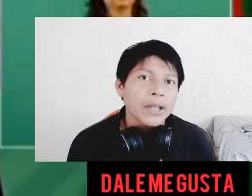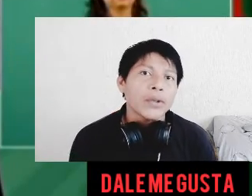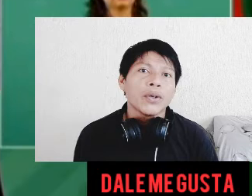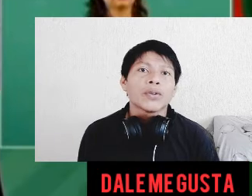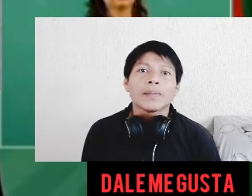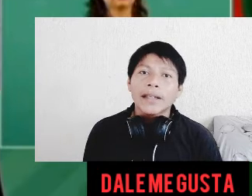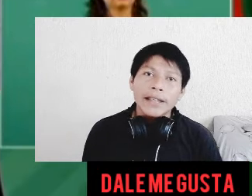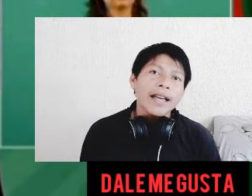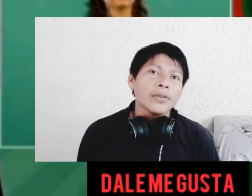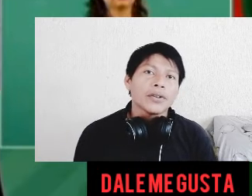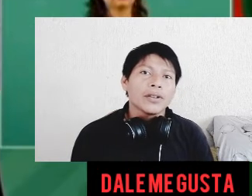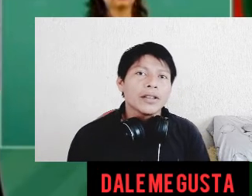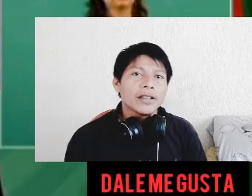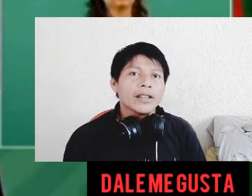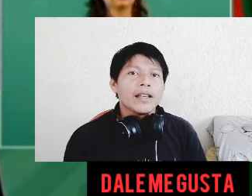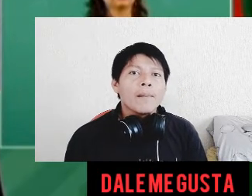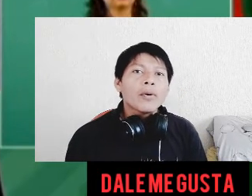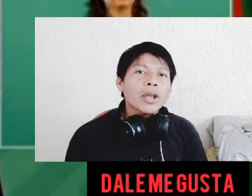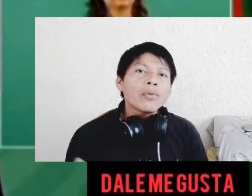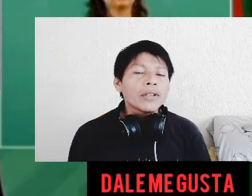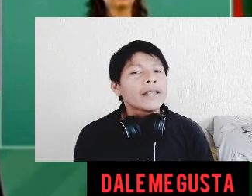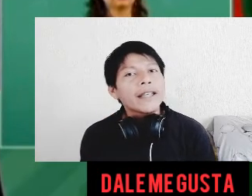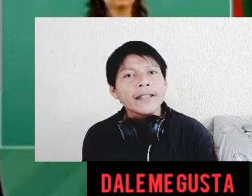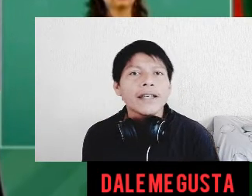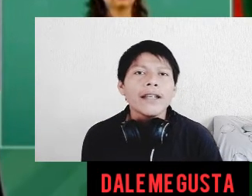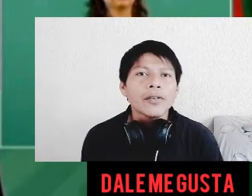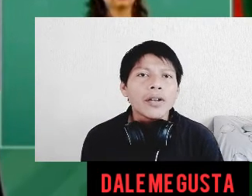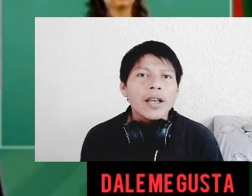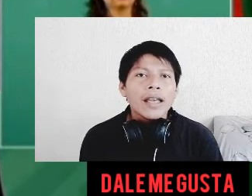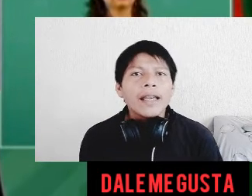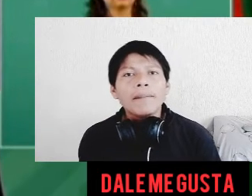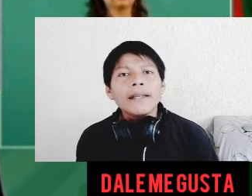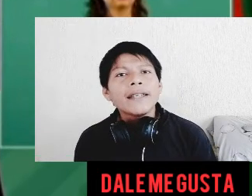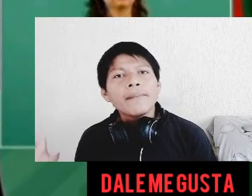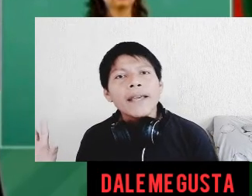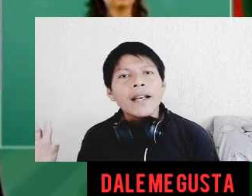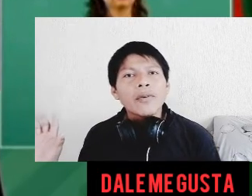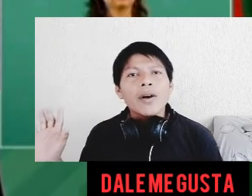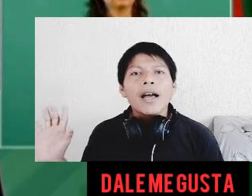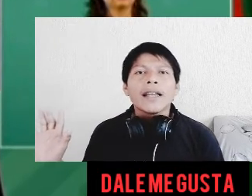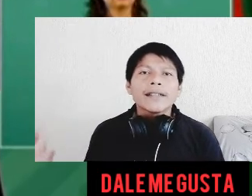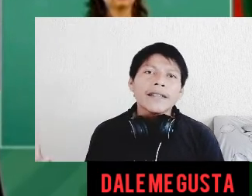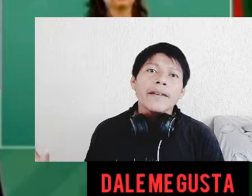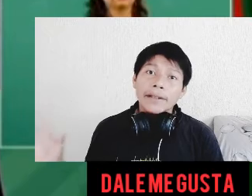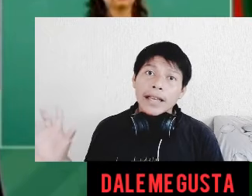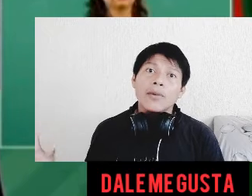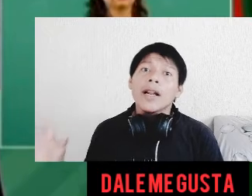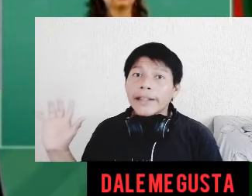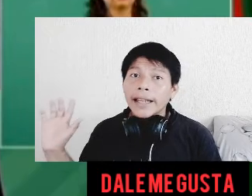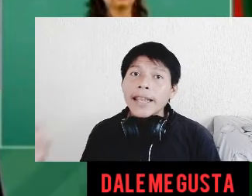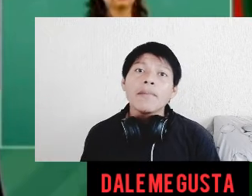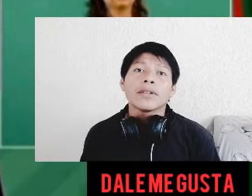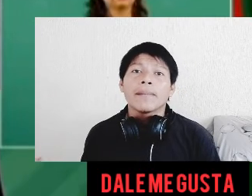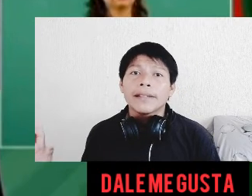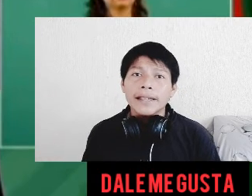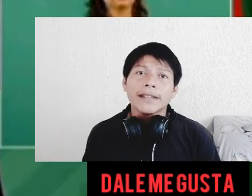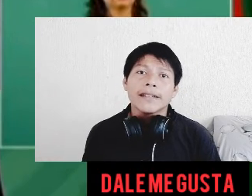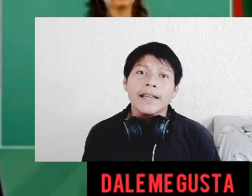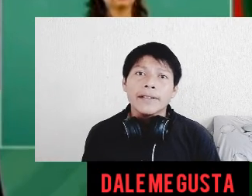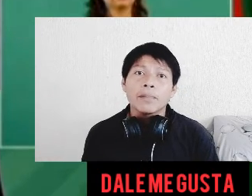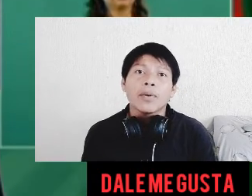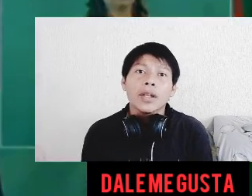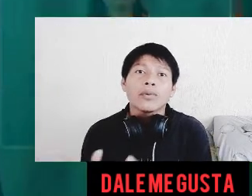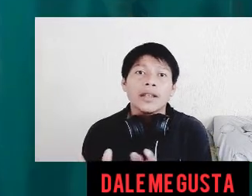de México y los mexicanos. ¿Por qué no utilizar ese dinero? En vez de enviarlo a las reservas, que el cual tenemos